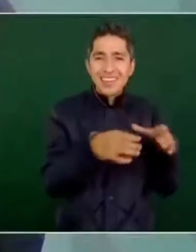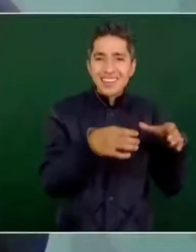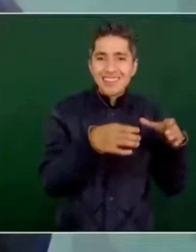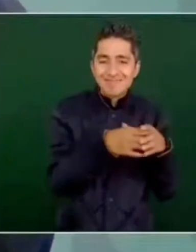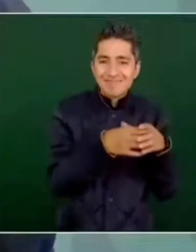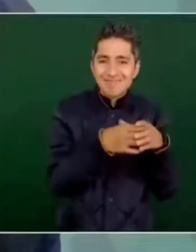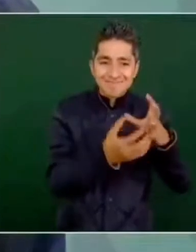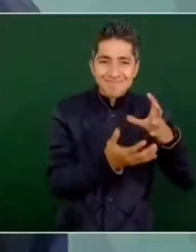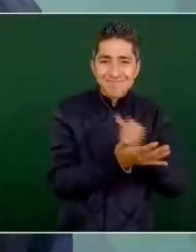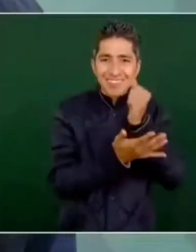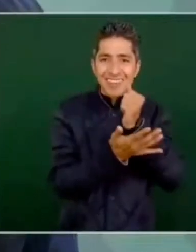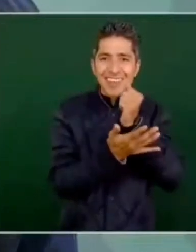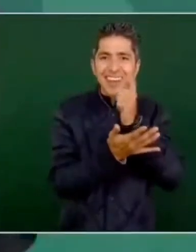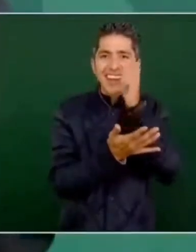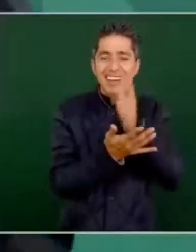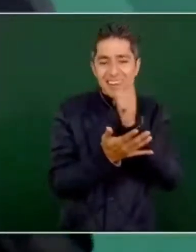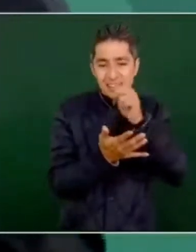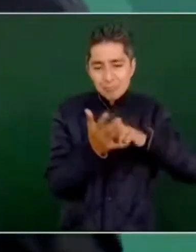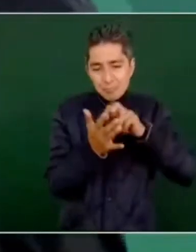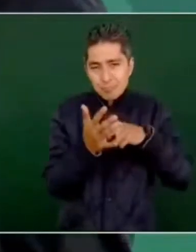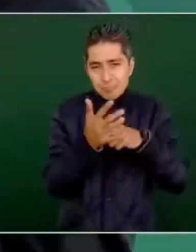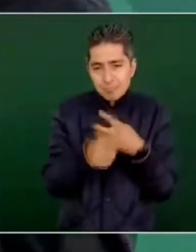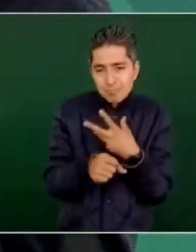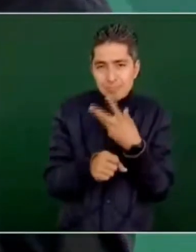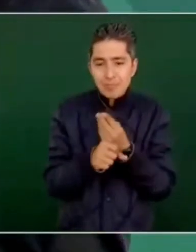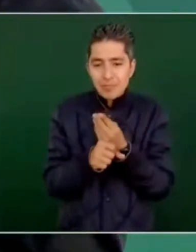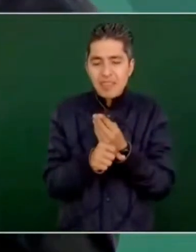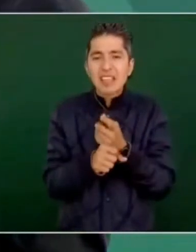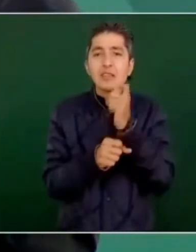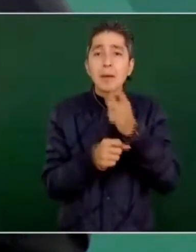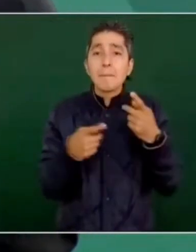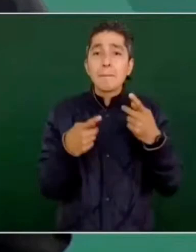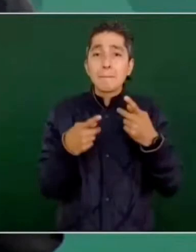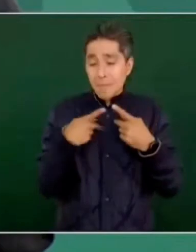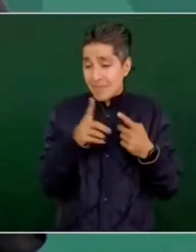la guerra de reforma, los conservadores